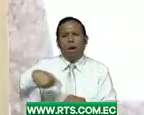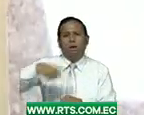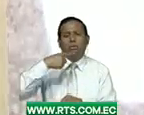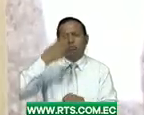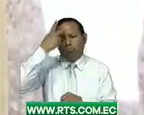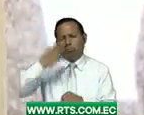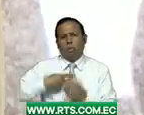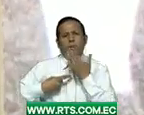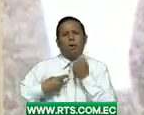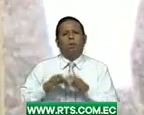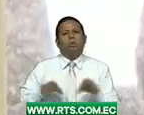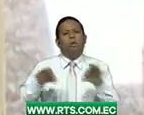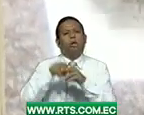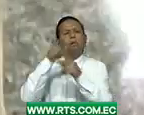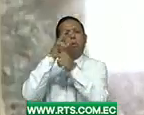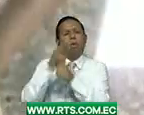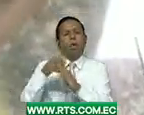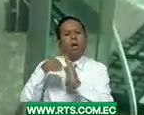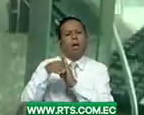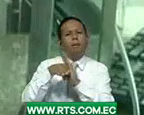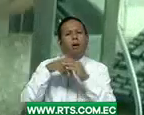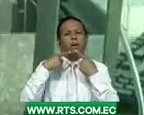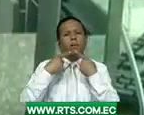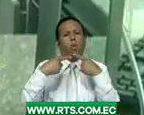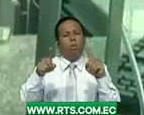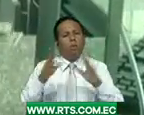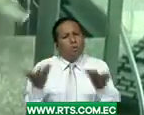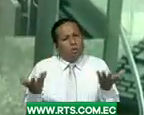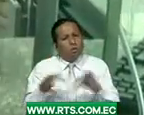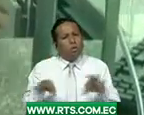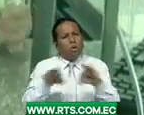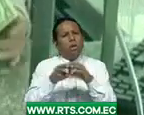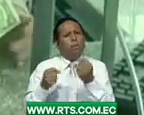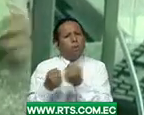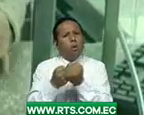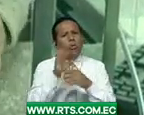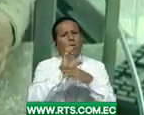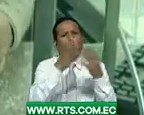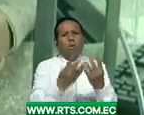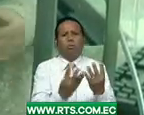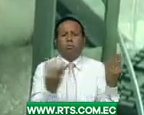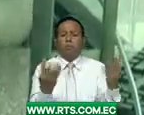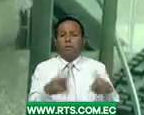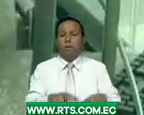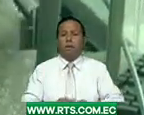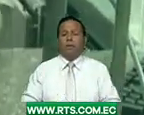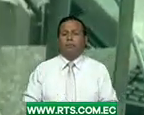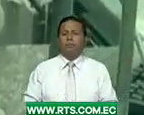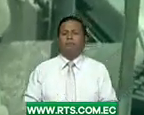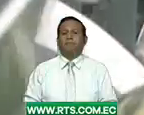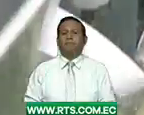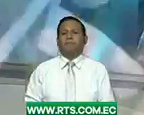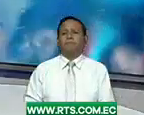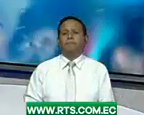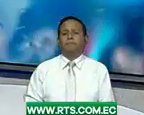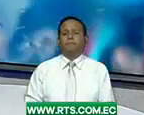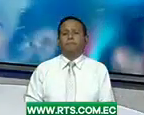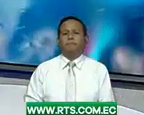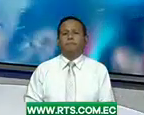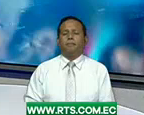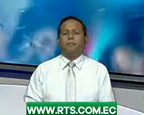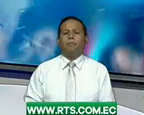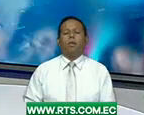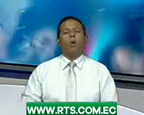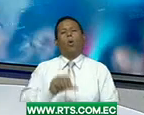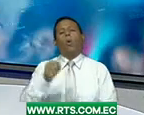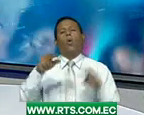forma de proteger a la banca pública y, por ende, a la mayoría de los ecuatorianos. Informó Javier Rosero. Y